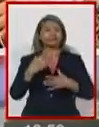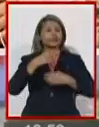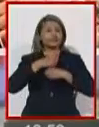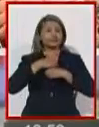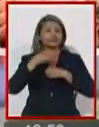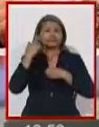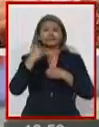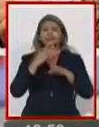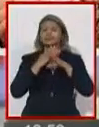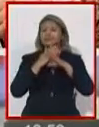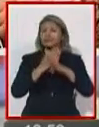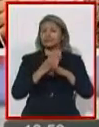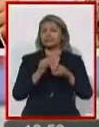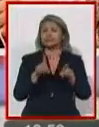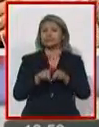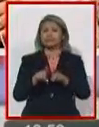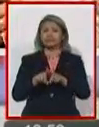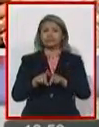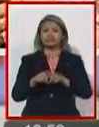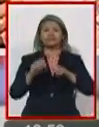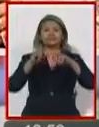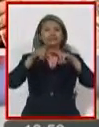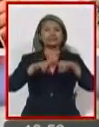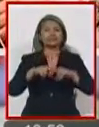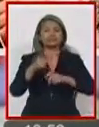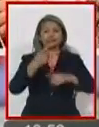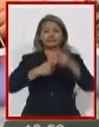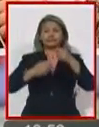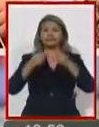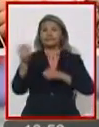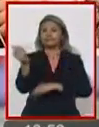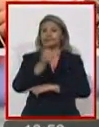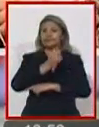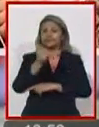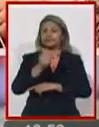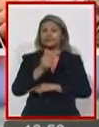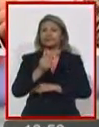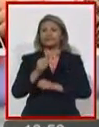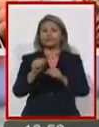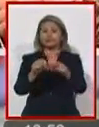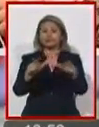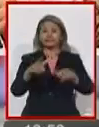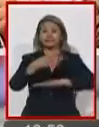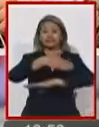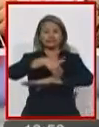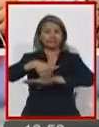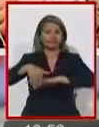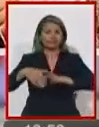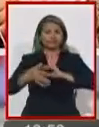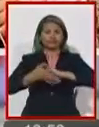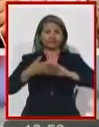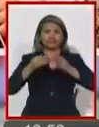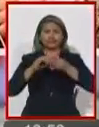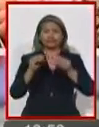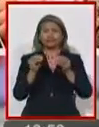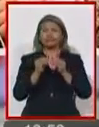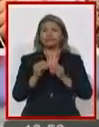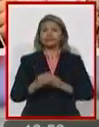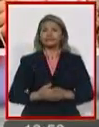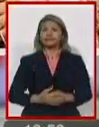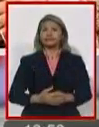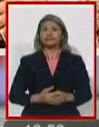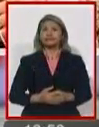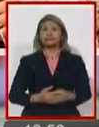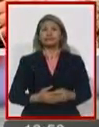están protestando y rechazando ante todo el asentamiento de comerciantes ambulantes en sus aceras. Usted nos cuenta más detalles. Adelante, por